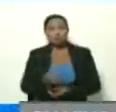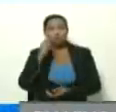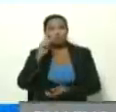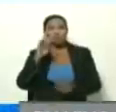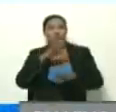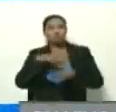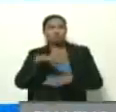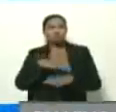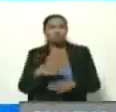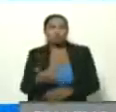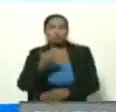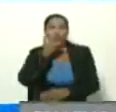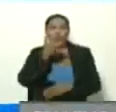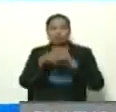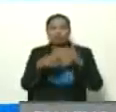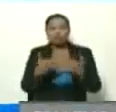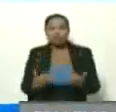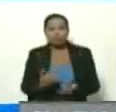falla,